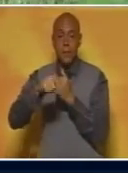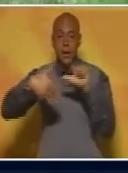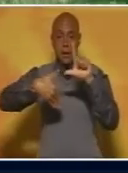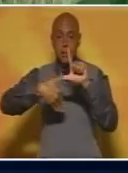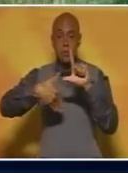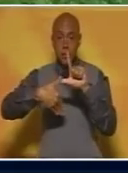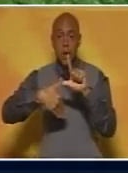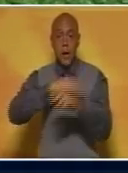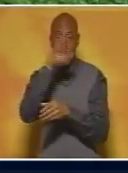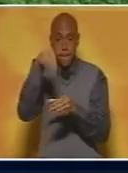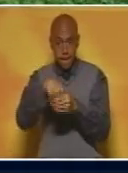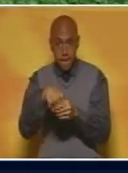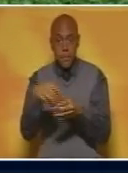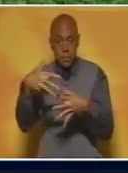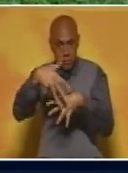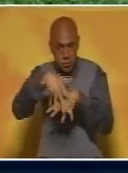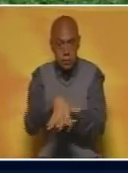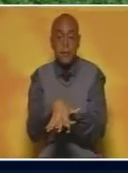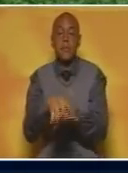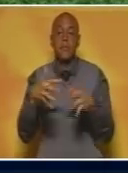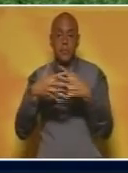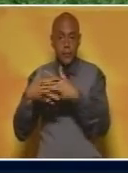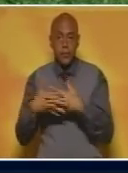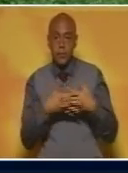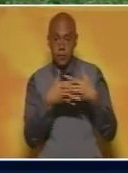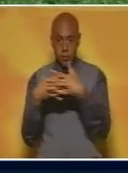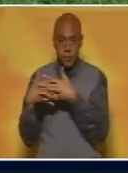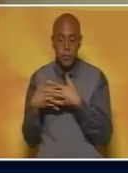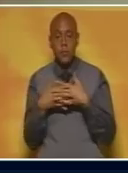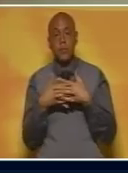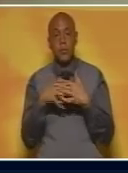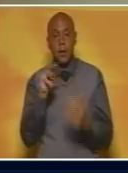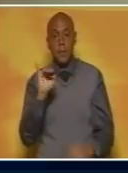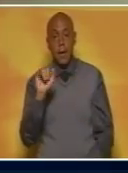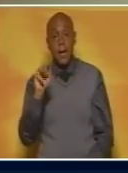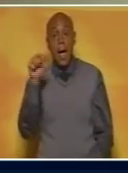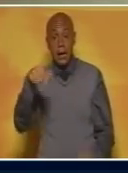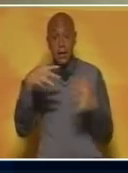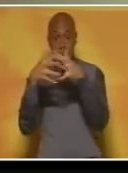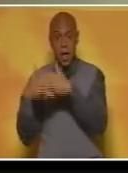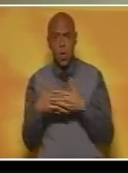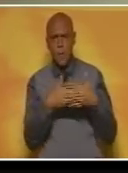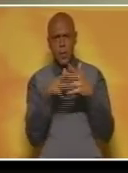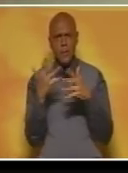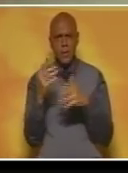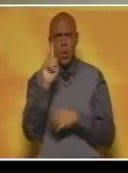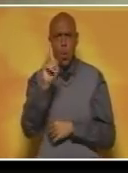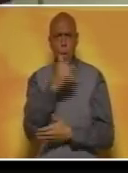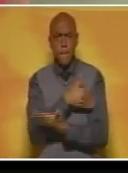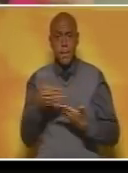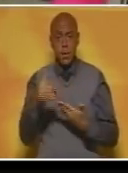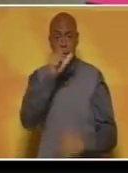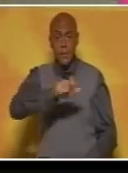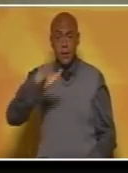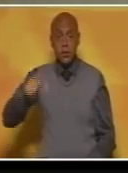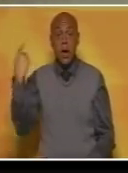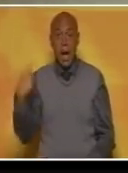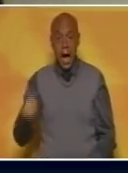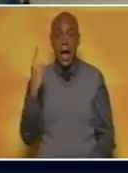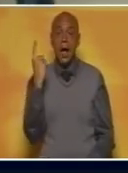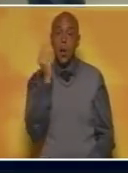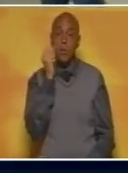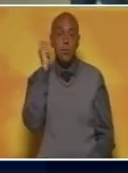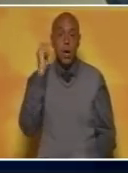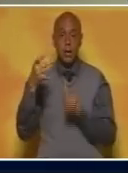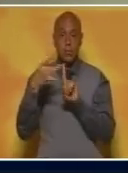que residen en comunidades agrícolas en el condado de Miami-Dade. En Estados Unidos, aproximadamente 1 millón de personas viven actualmente con